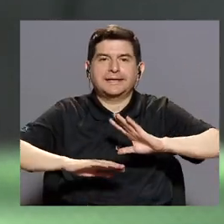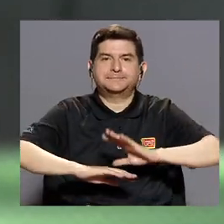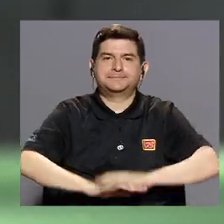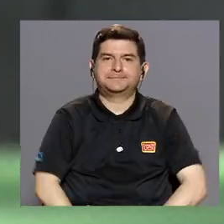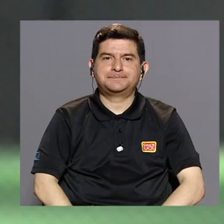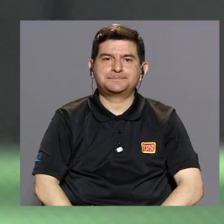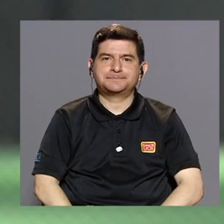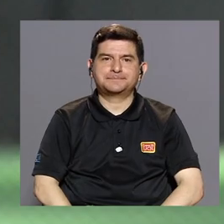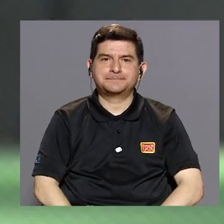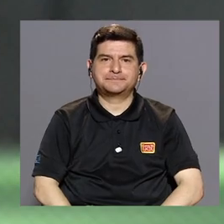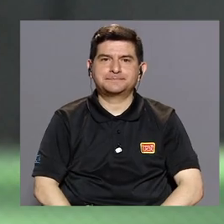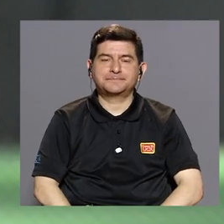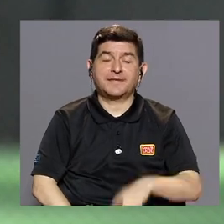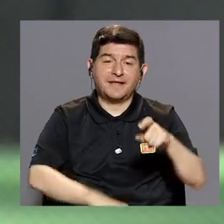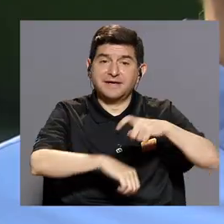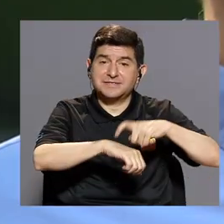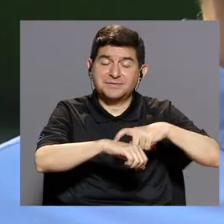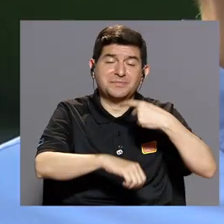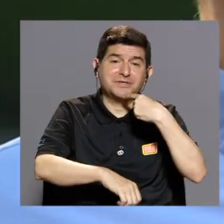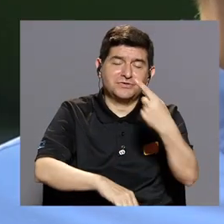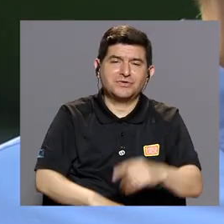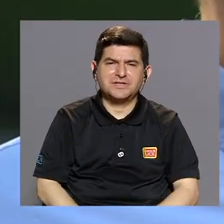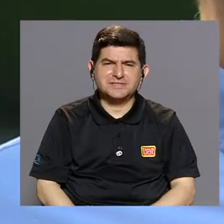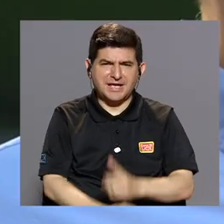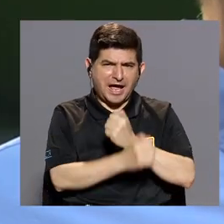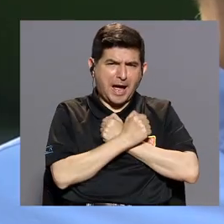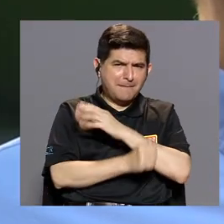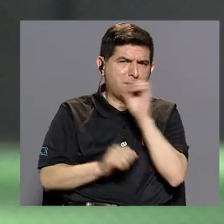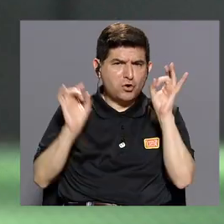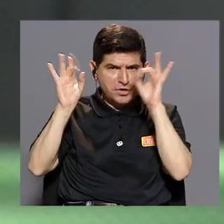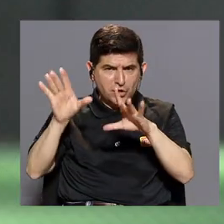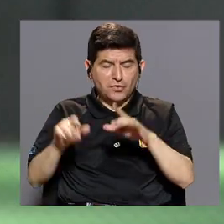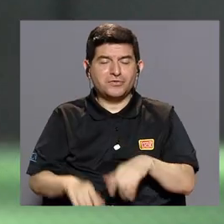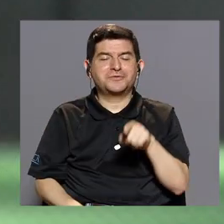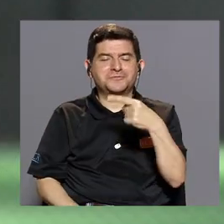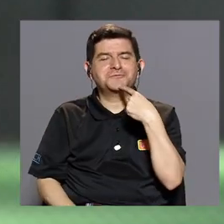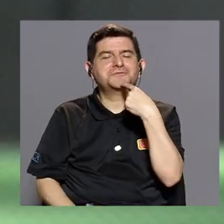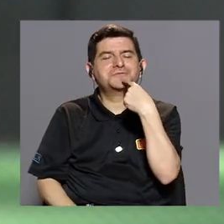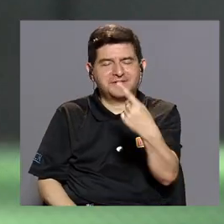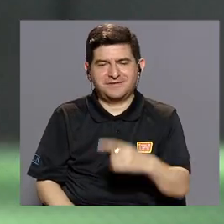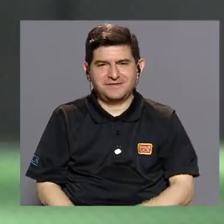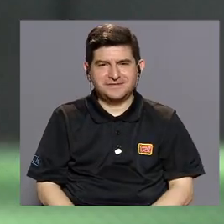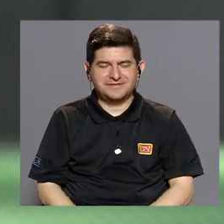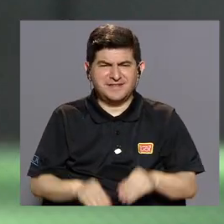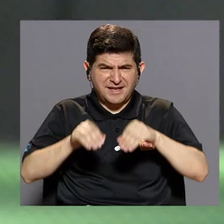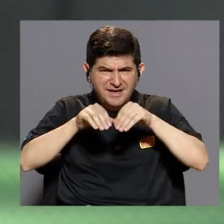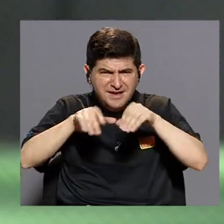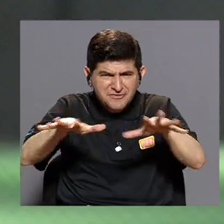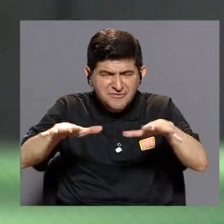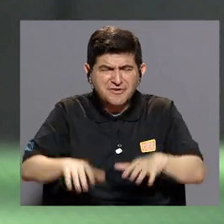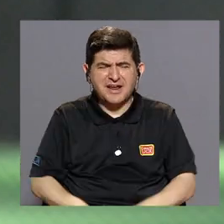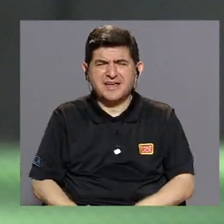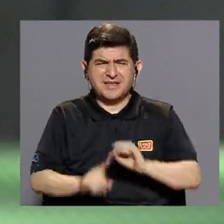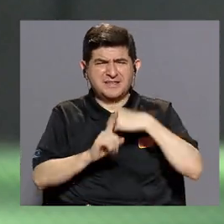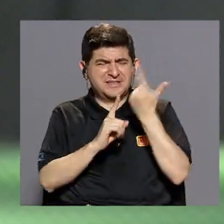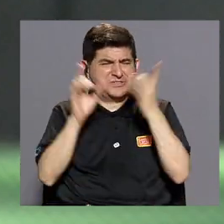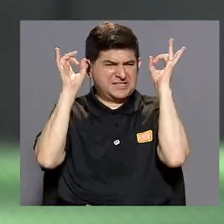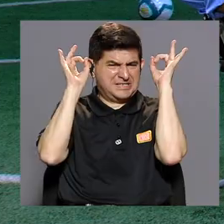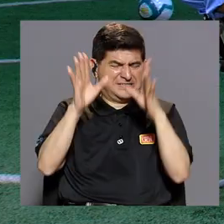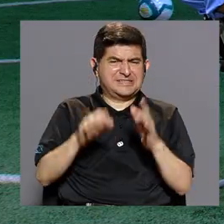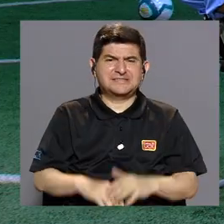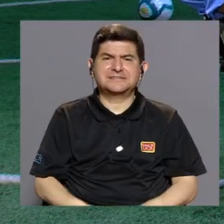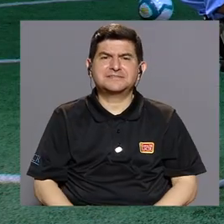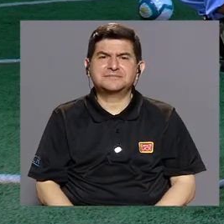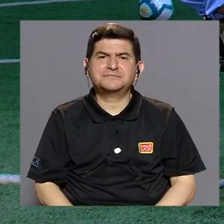¿verdad? Entonces, ahí es donde vos decís... De amor a Dios, sí. O sea, ahí es donde vos decís, estas redes cabronas se las trae,